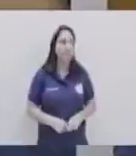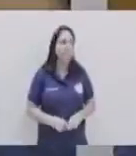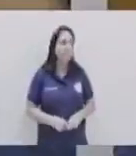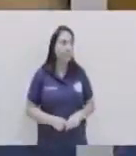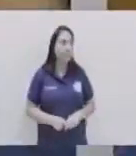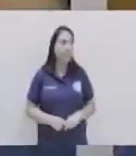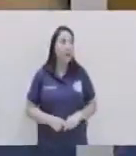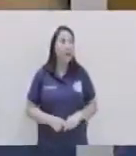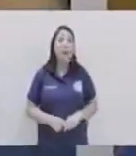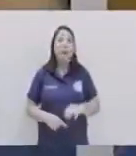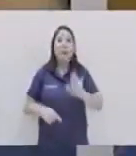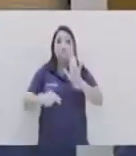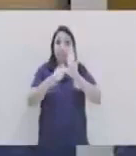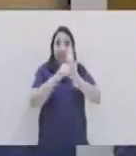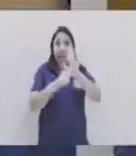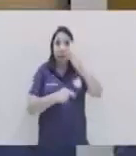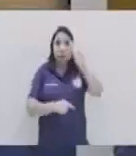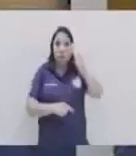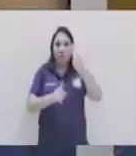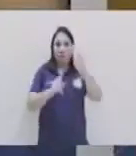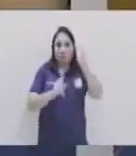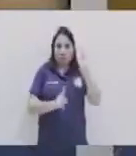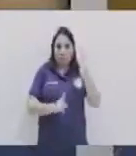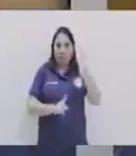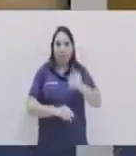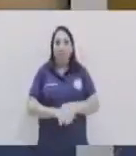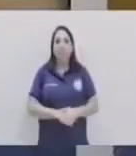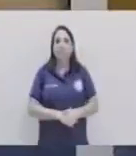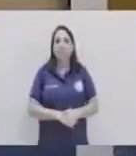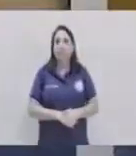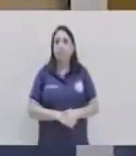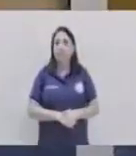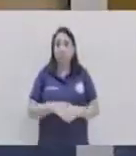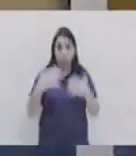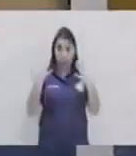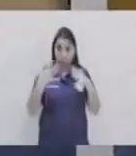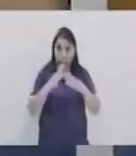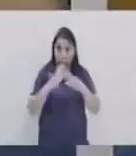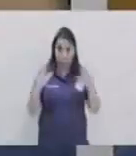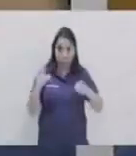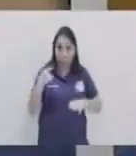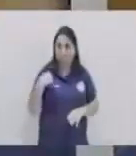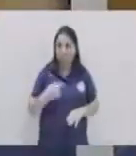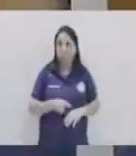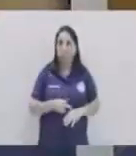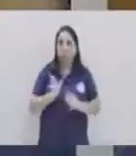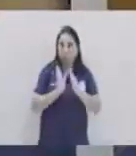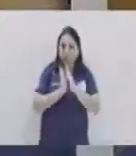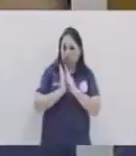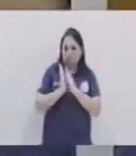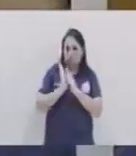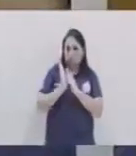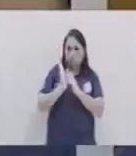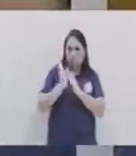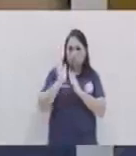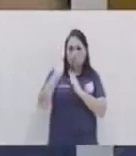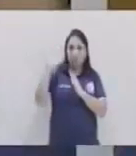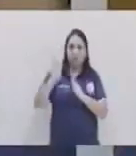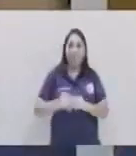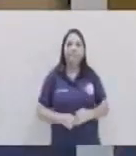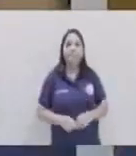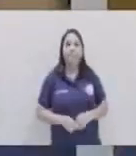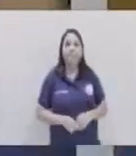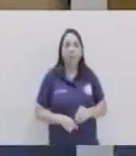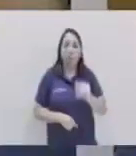y menos 4 en Y. Entonces, si nosotros trazamos una línea, aproximadamente el punto o